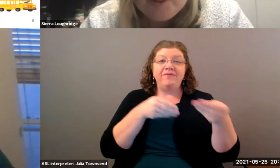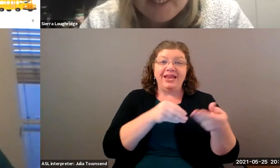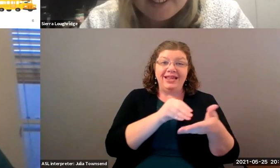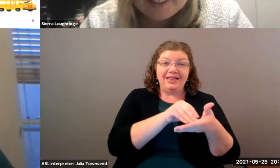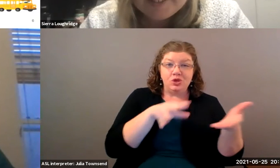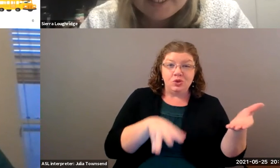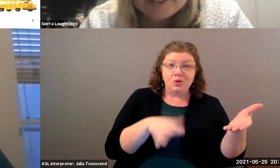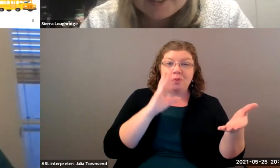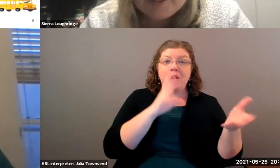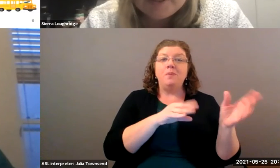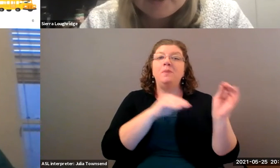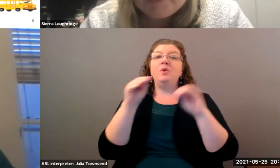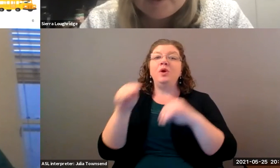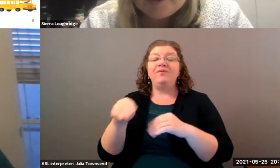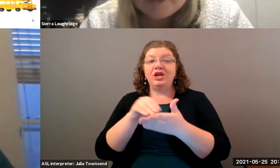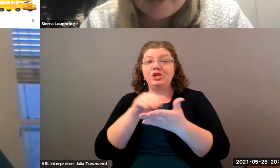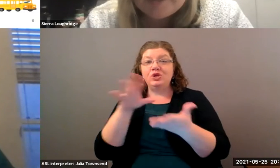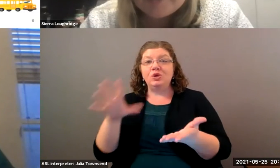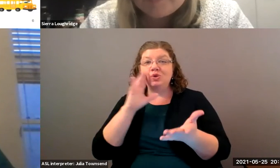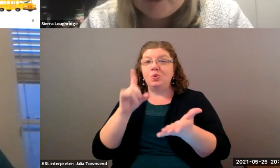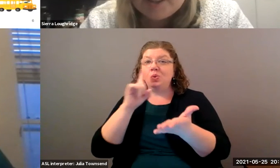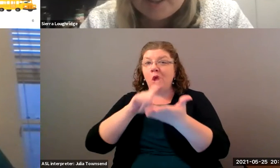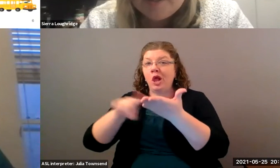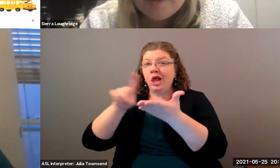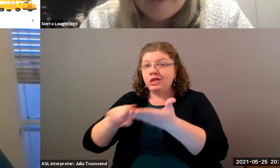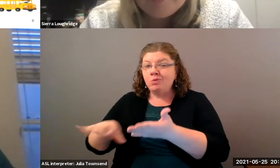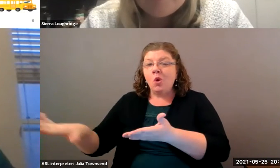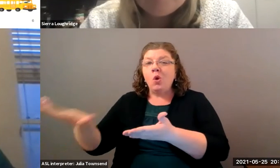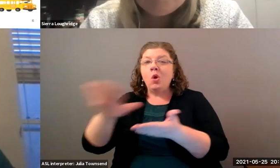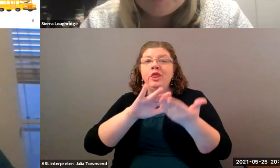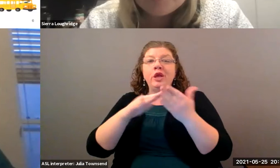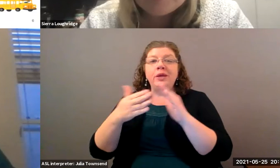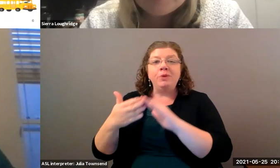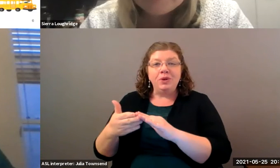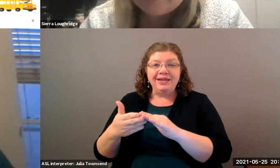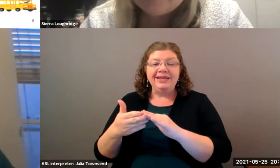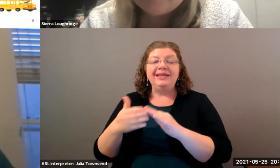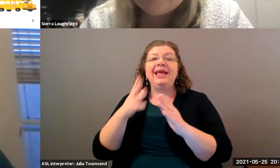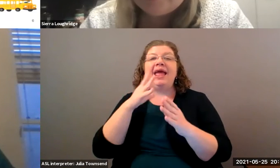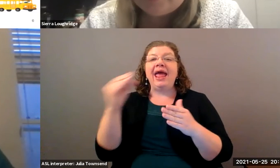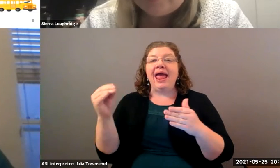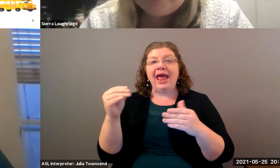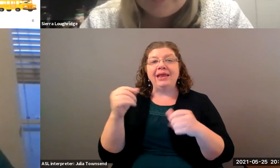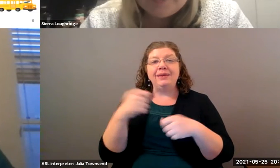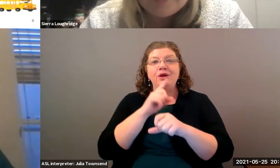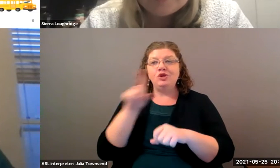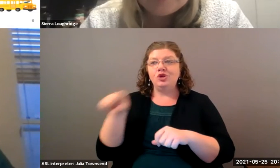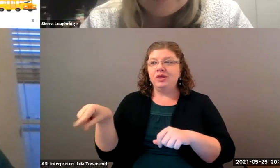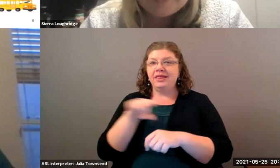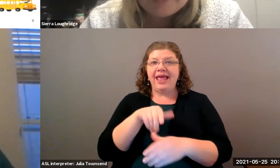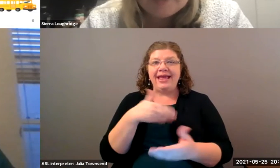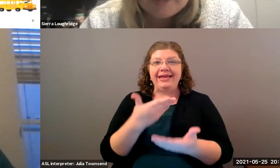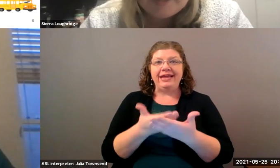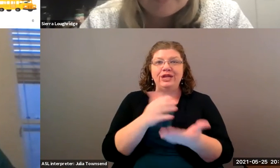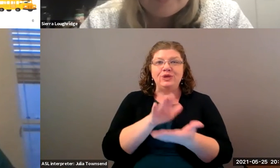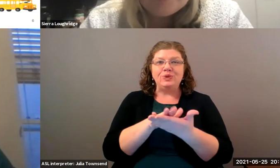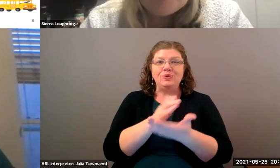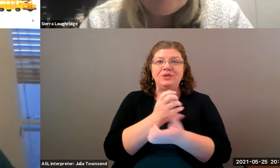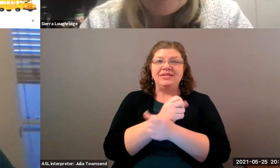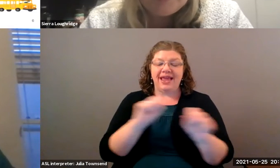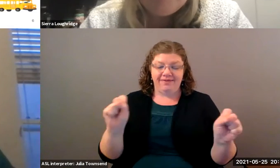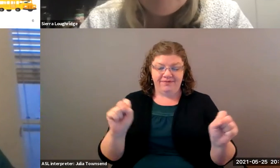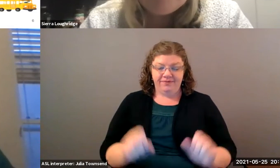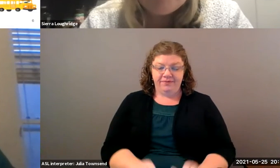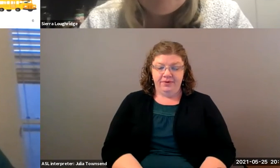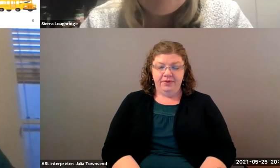No solo le vamos a dar de comer a los estudiantes, sino que vamos a proveerles transportación para que puedan explorar la comunidad y también